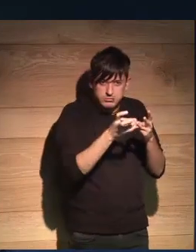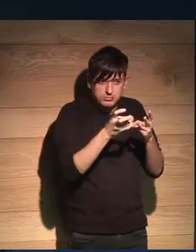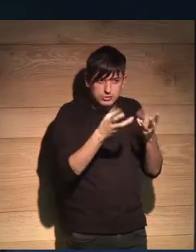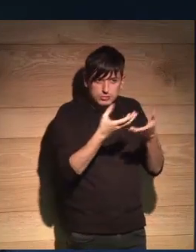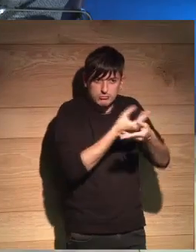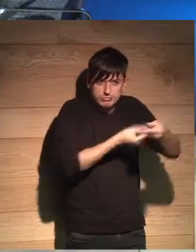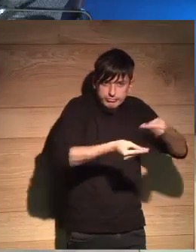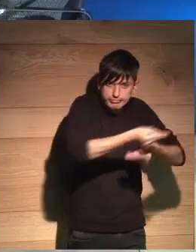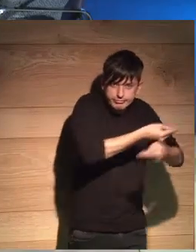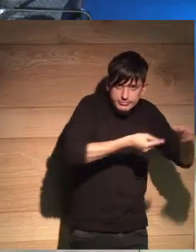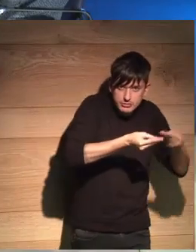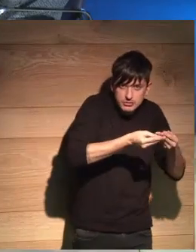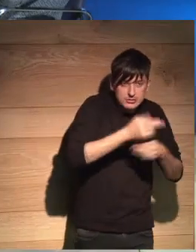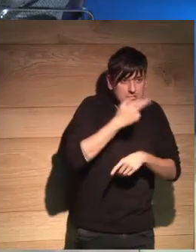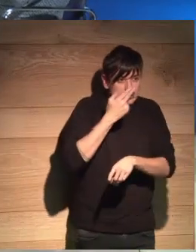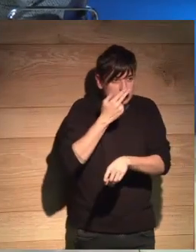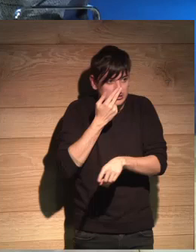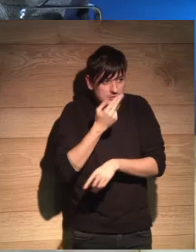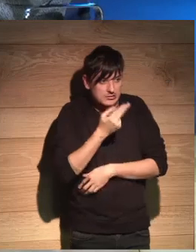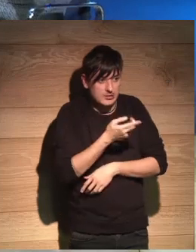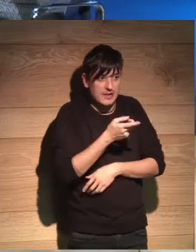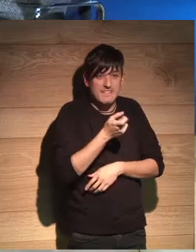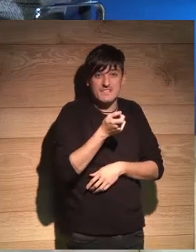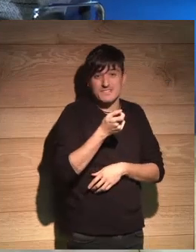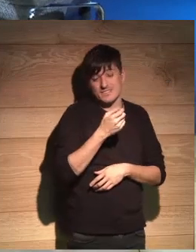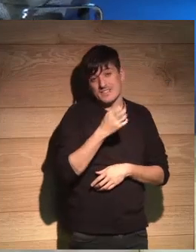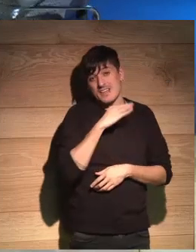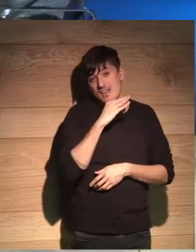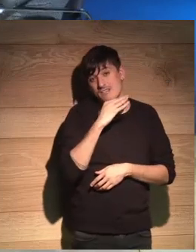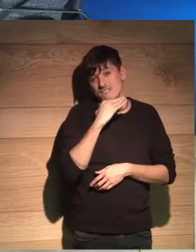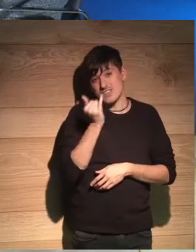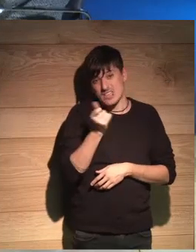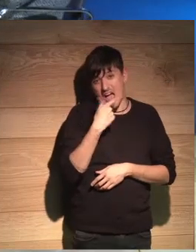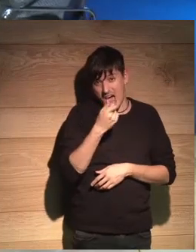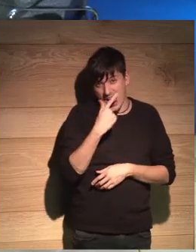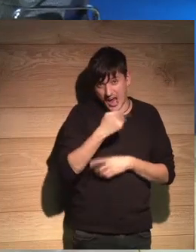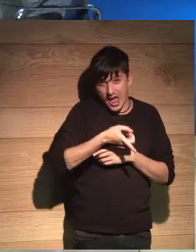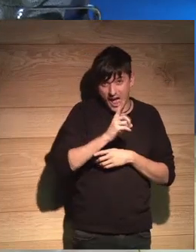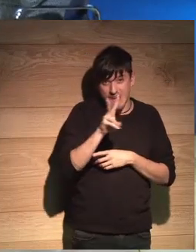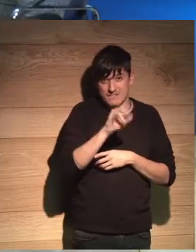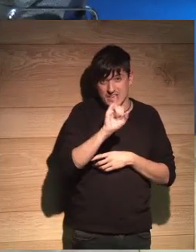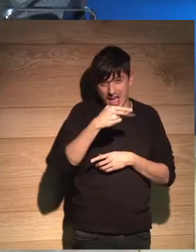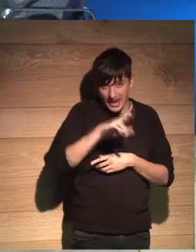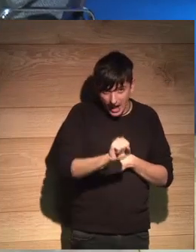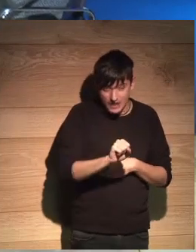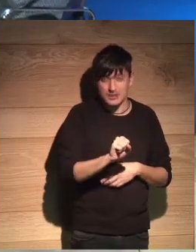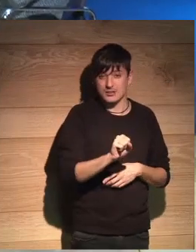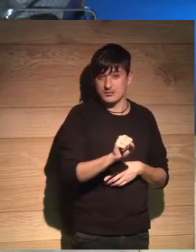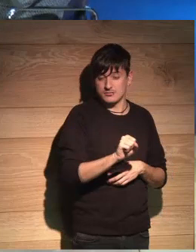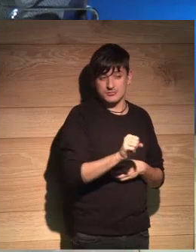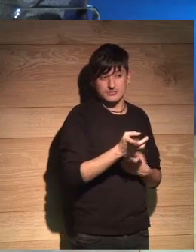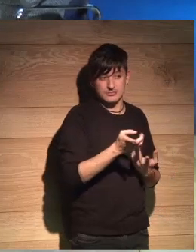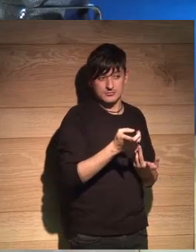¿Habéis llegado a algo? ¿A esto también le vais a poner Viagra, como a lo del mosquito tigre? A la Viagra, no. El problema fue con la Viagra es que cuando estábamos desarrollando el citronelal,